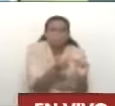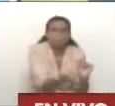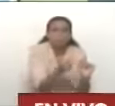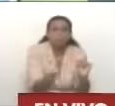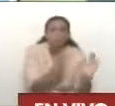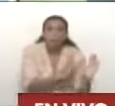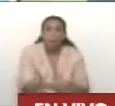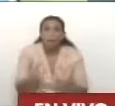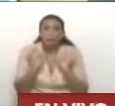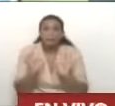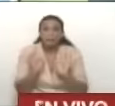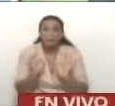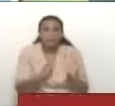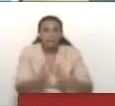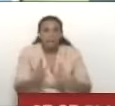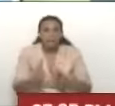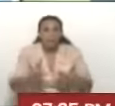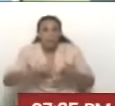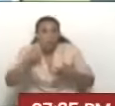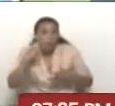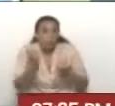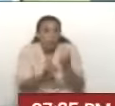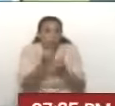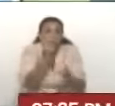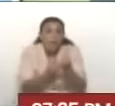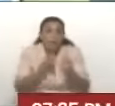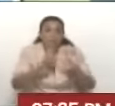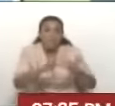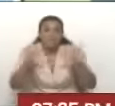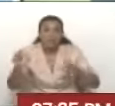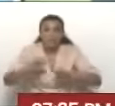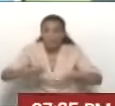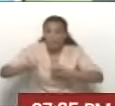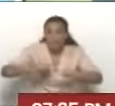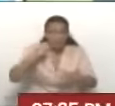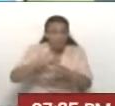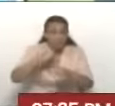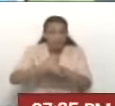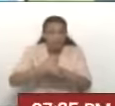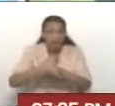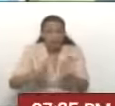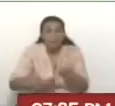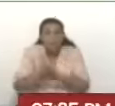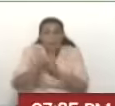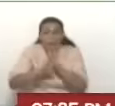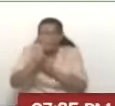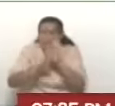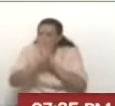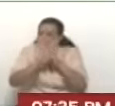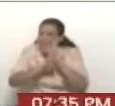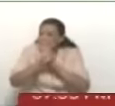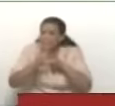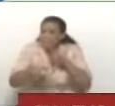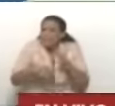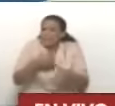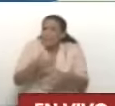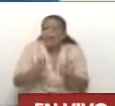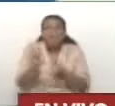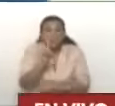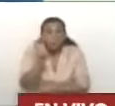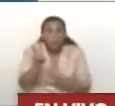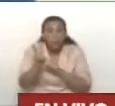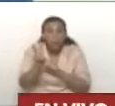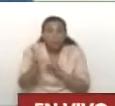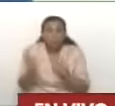Hicimos un plan, la agenda alternativa económica, los 18 motores, y fuimos ahí. Y el país ha